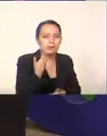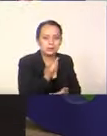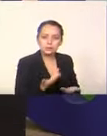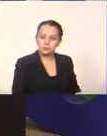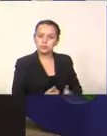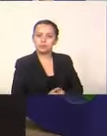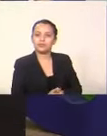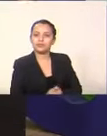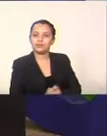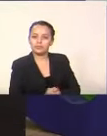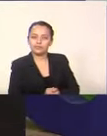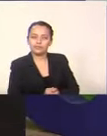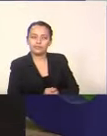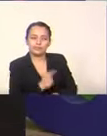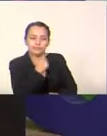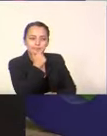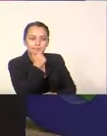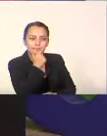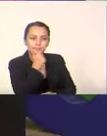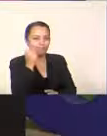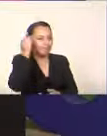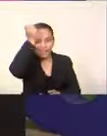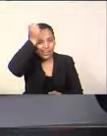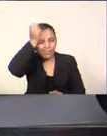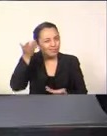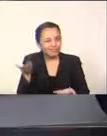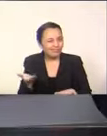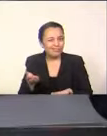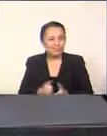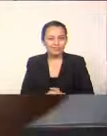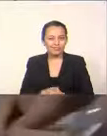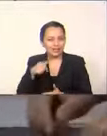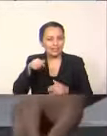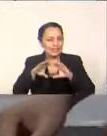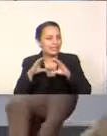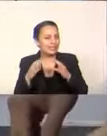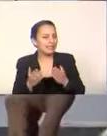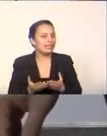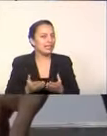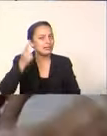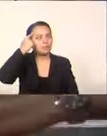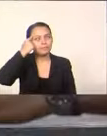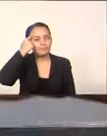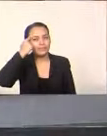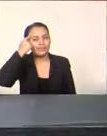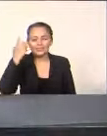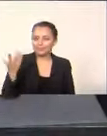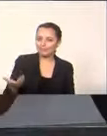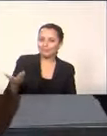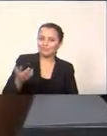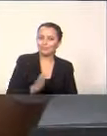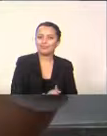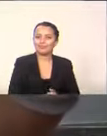aunque ya estoy desconfiando un poco porque siento que esta clase nos ha hecho pensar mucho, ¿no? Vale,